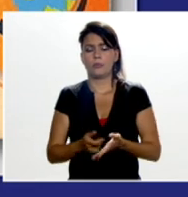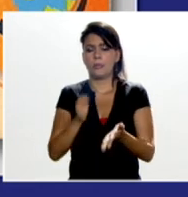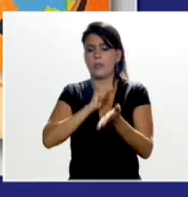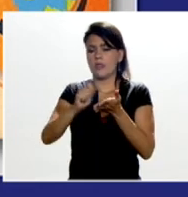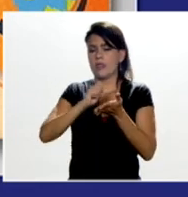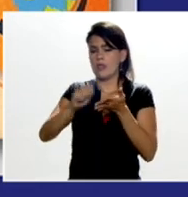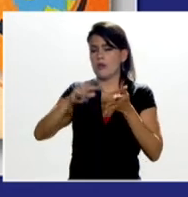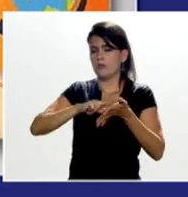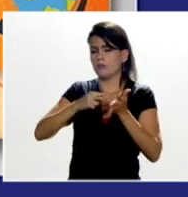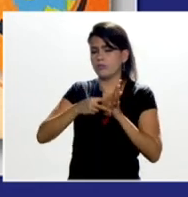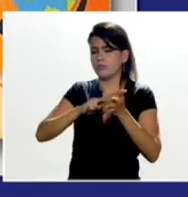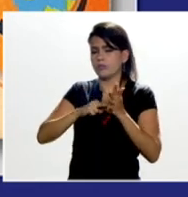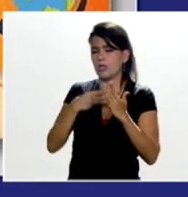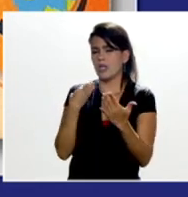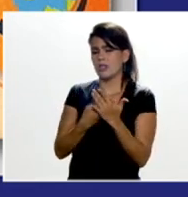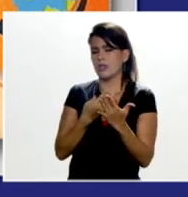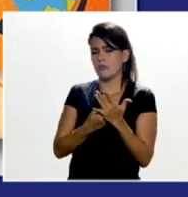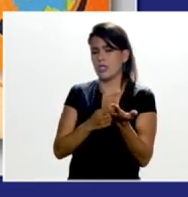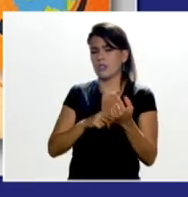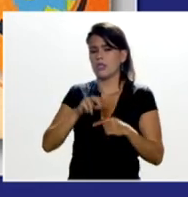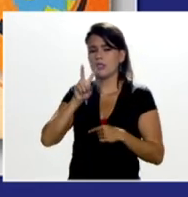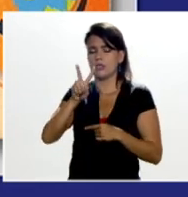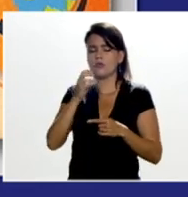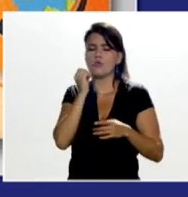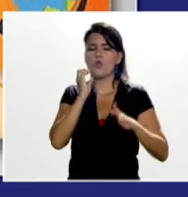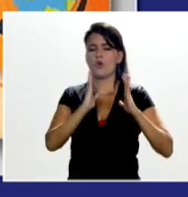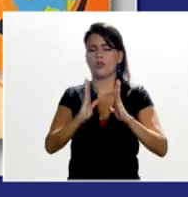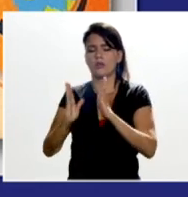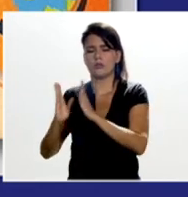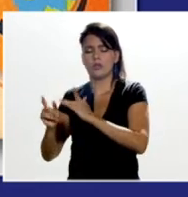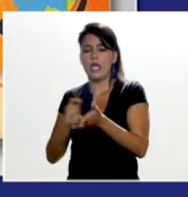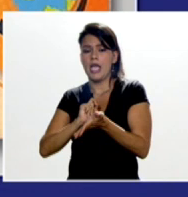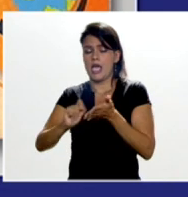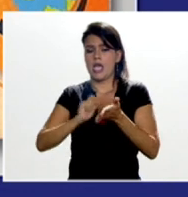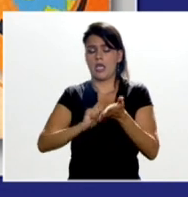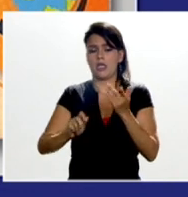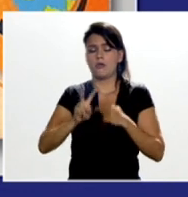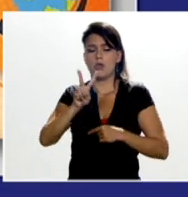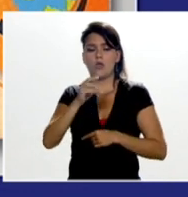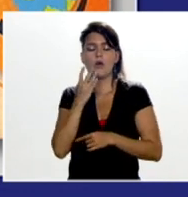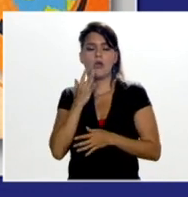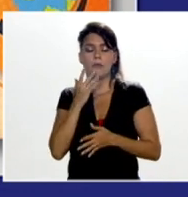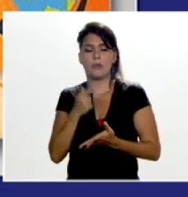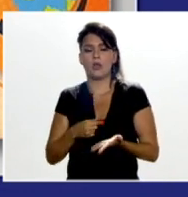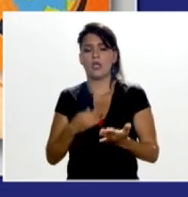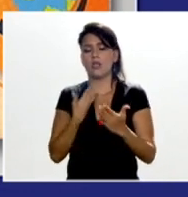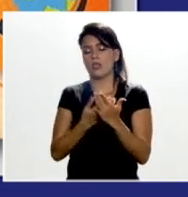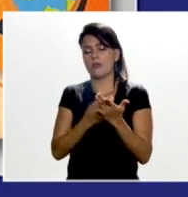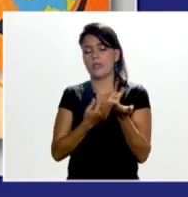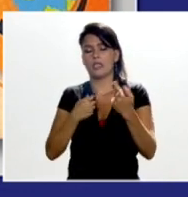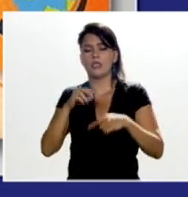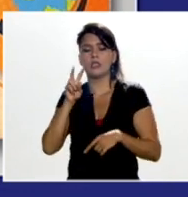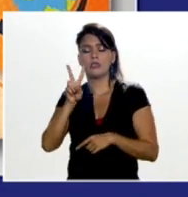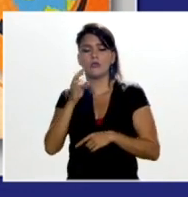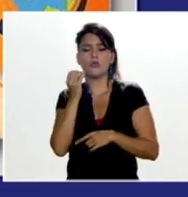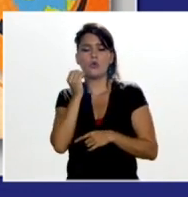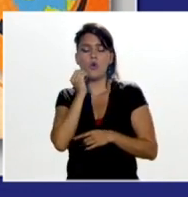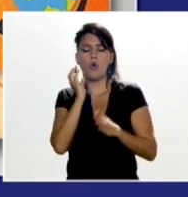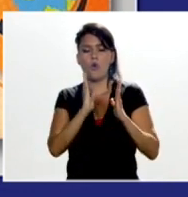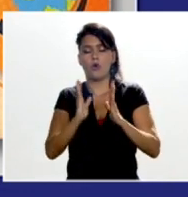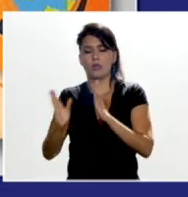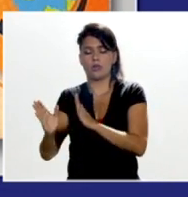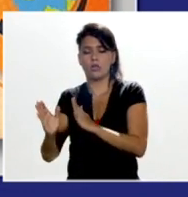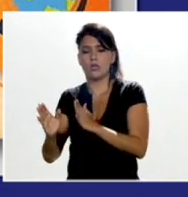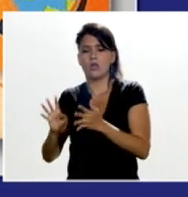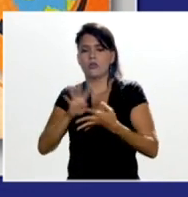Redacta el concepto de determinante de segundo orden. Escribe 2 ejemplos de determinantes de segundo orden y calcula el valor